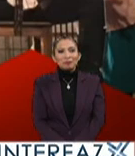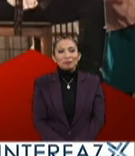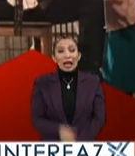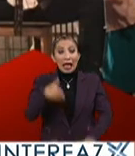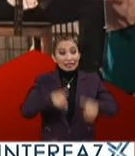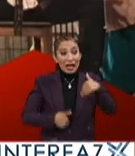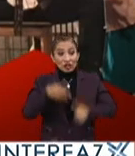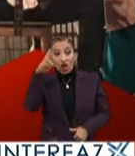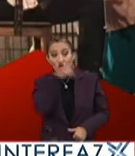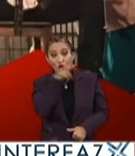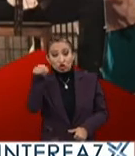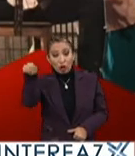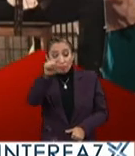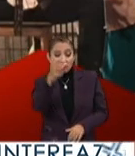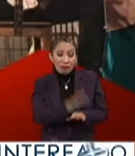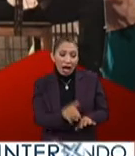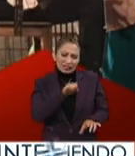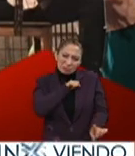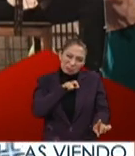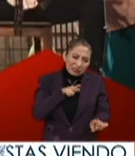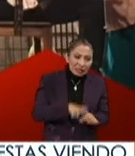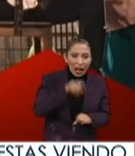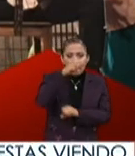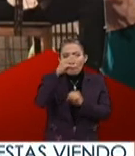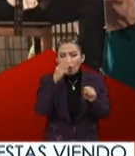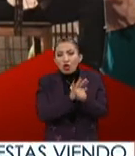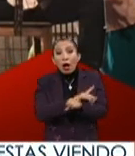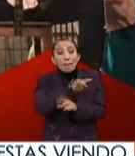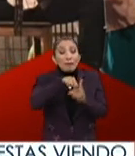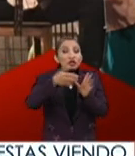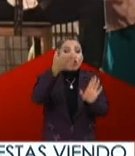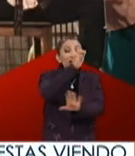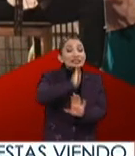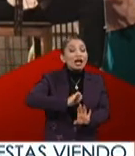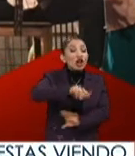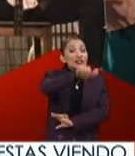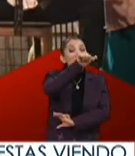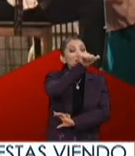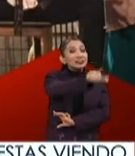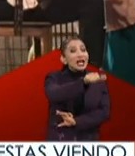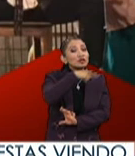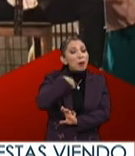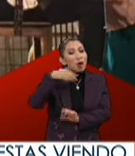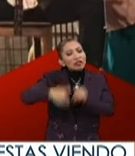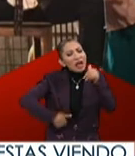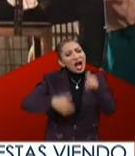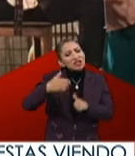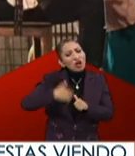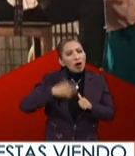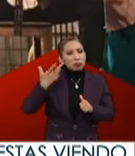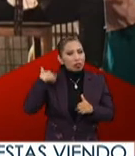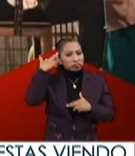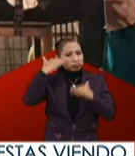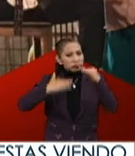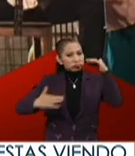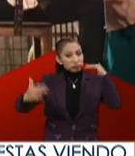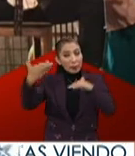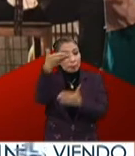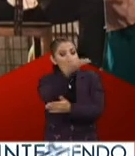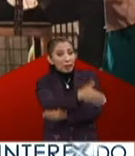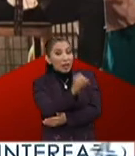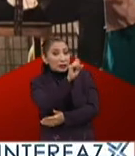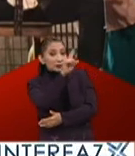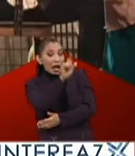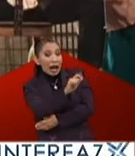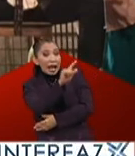El teatro ruso es uno de los más especiales del mundo. Inició en el siglo XVI como teatro cortesano a petición del